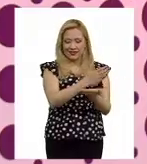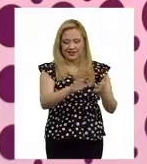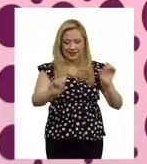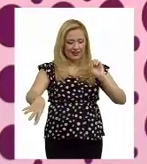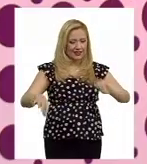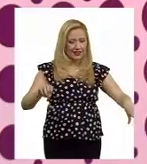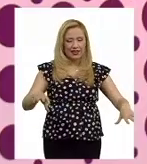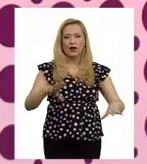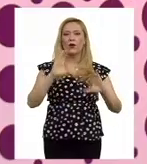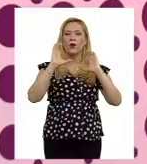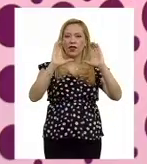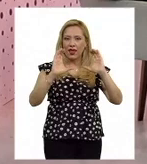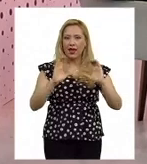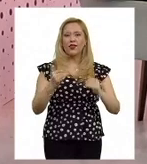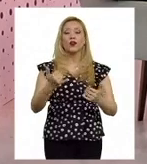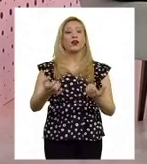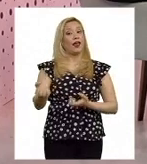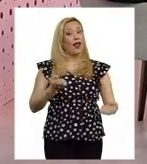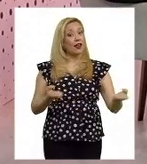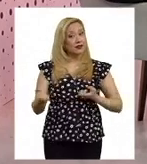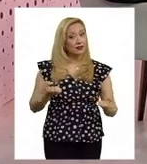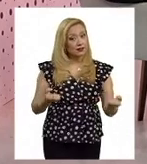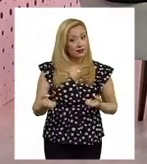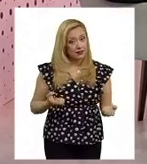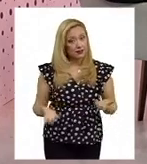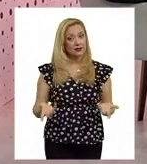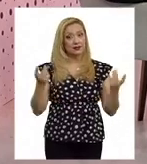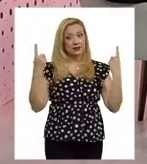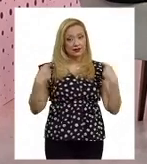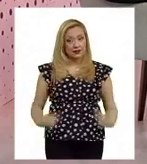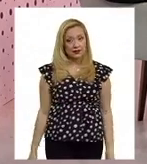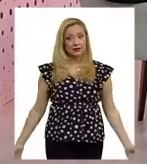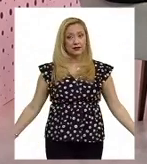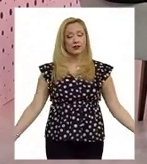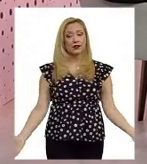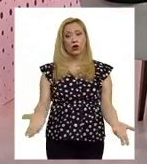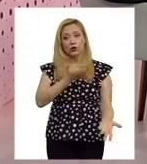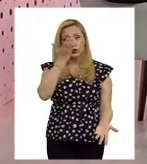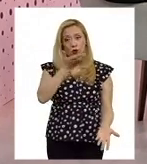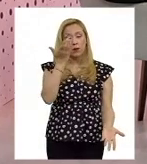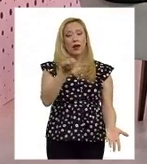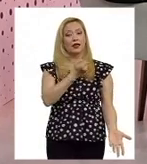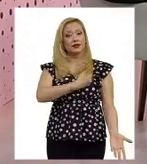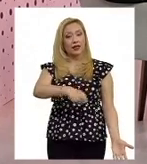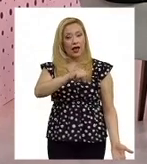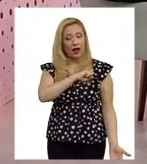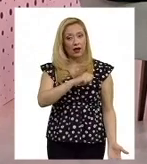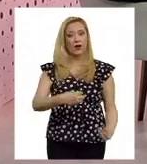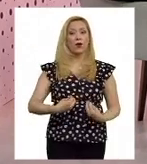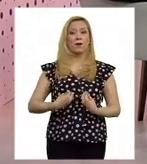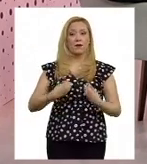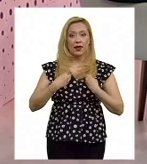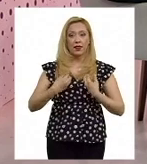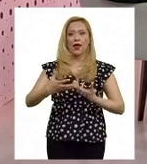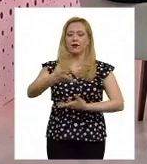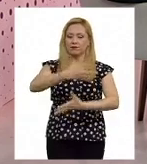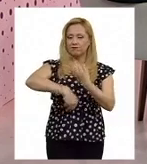y nada, ejercitarnos y hacer un estilo de vida sana y